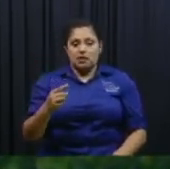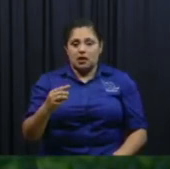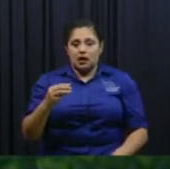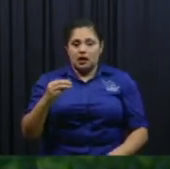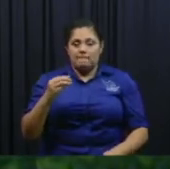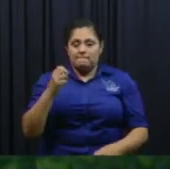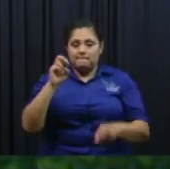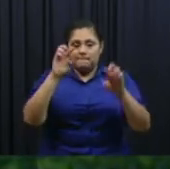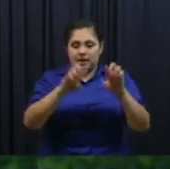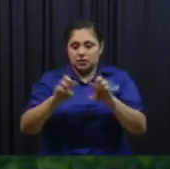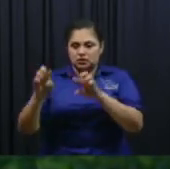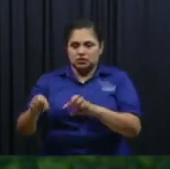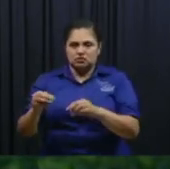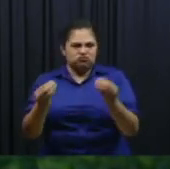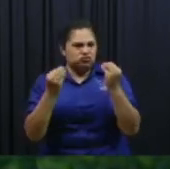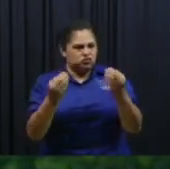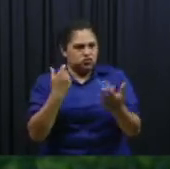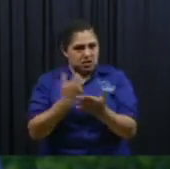el mundo donaron